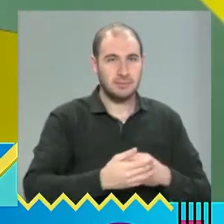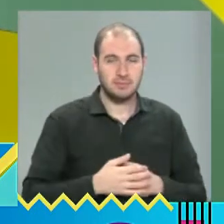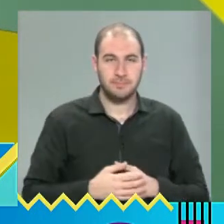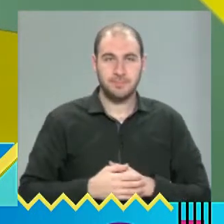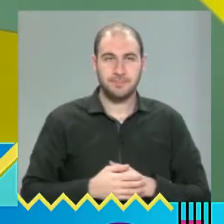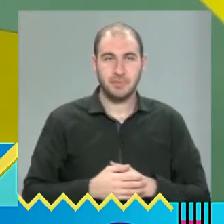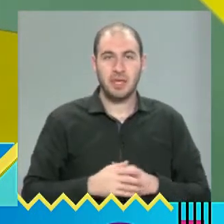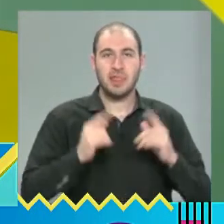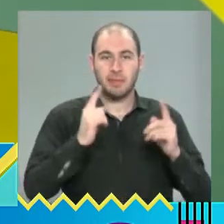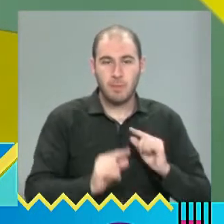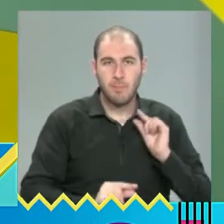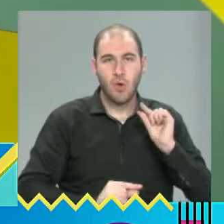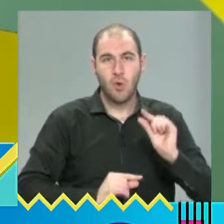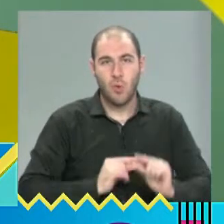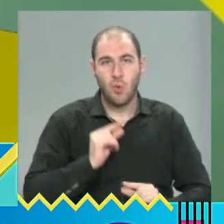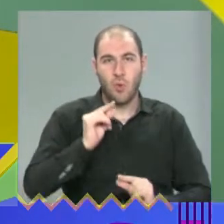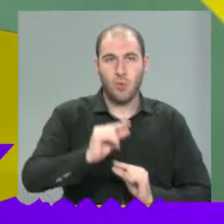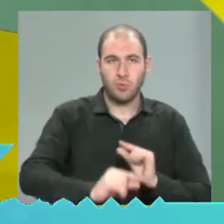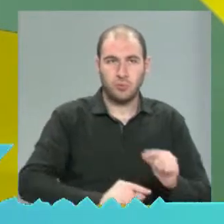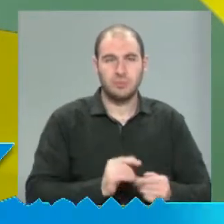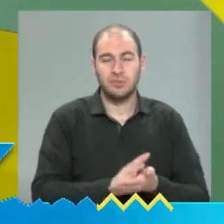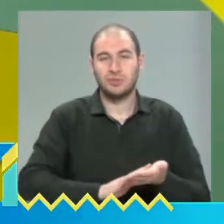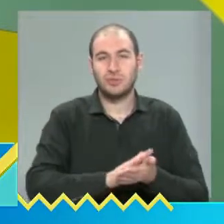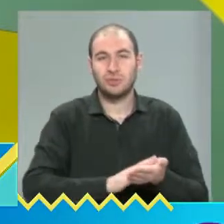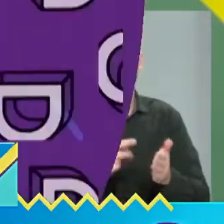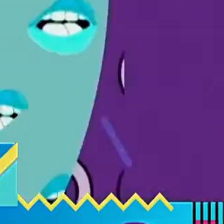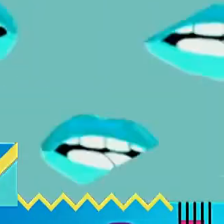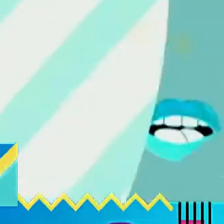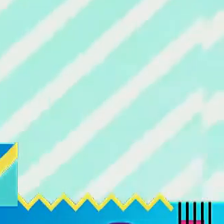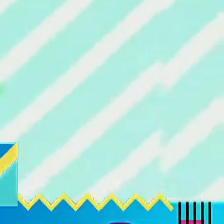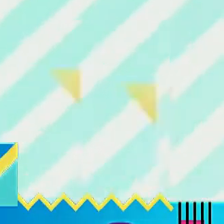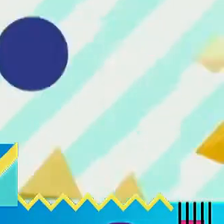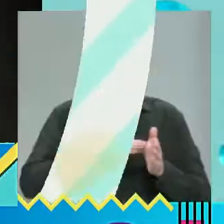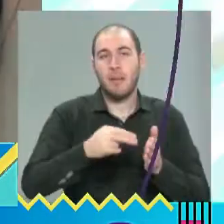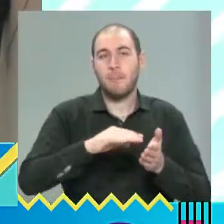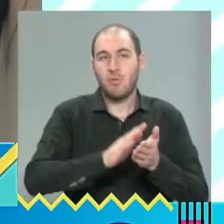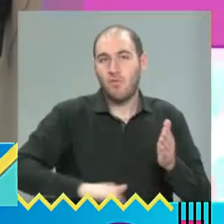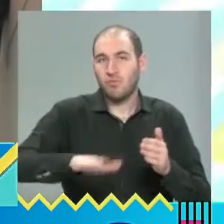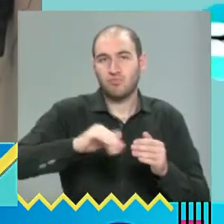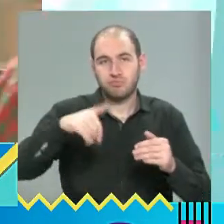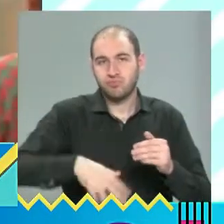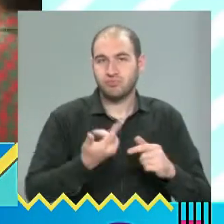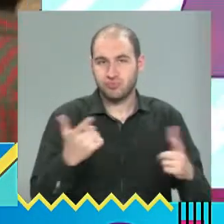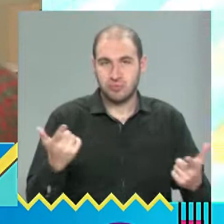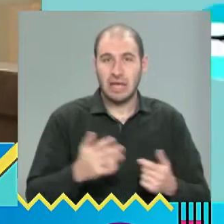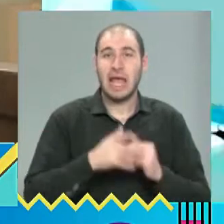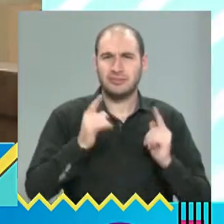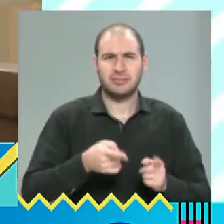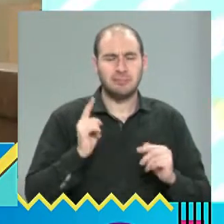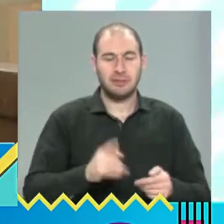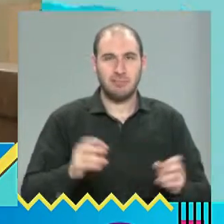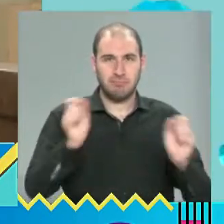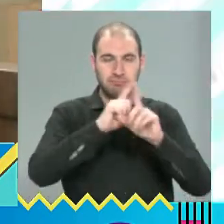cierto gradualismo que no está solucionando problemas de fondo. Esto en un contexto donde también hizo mucho